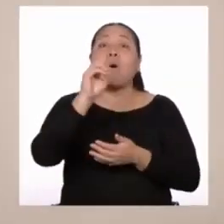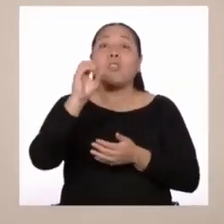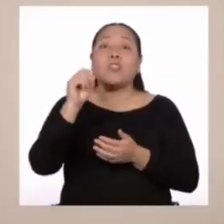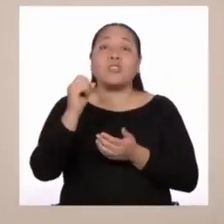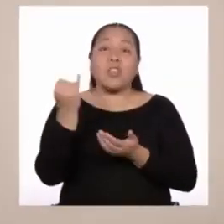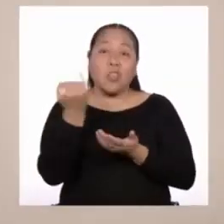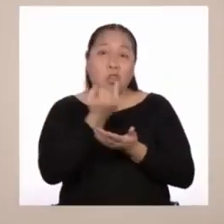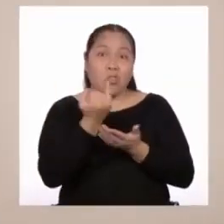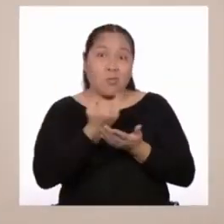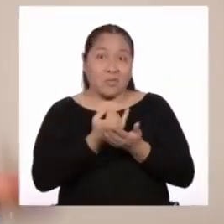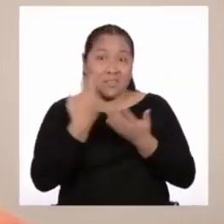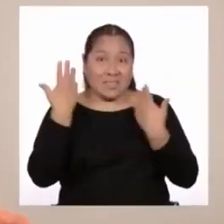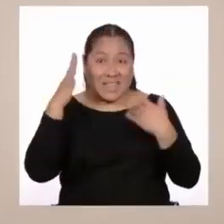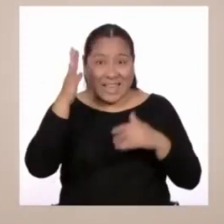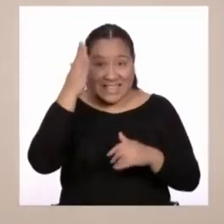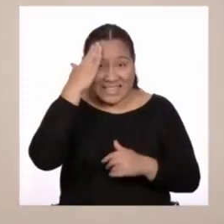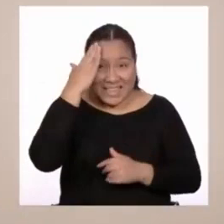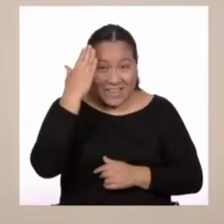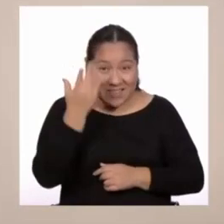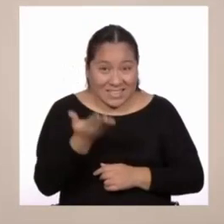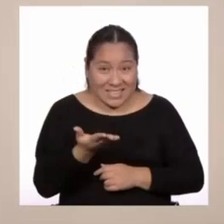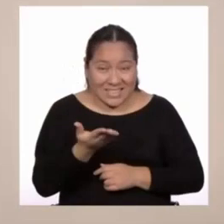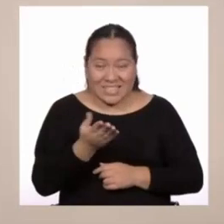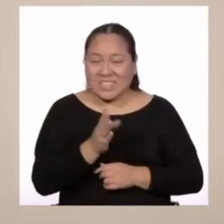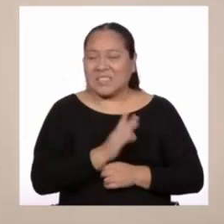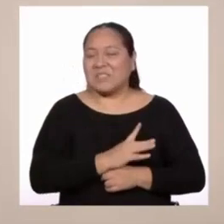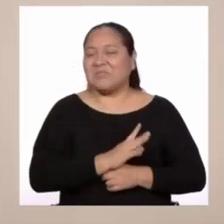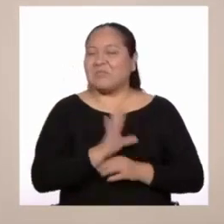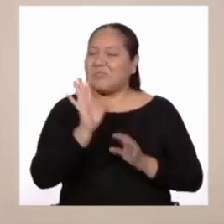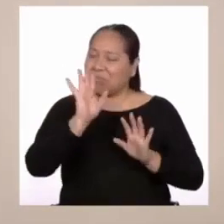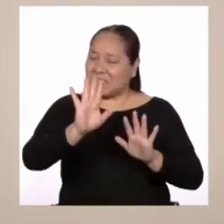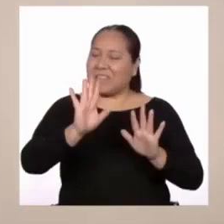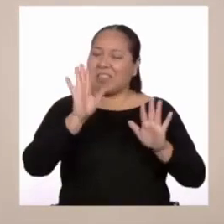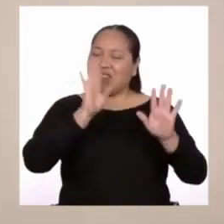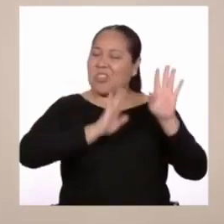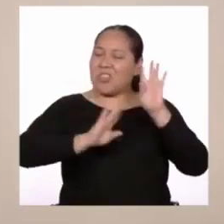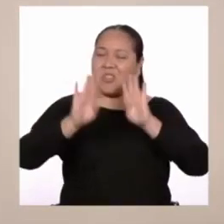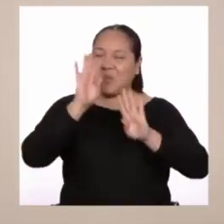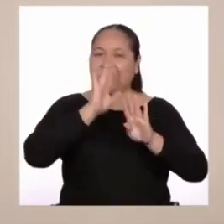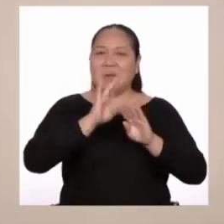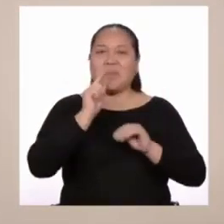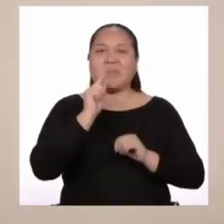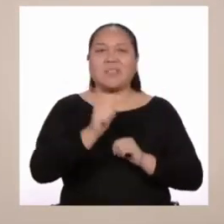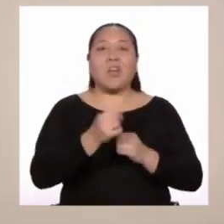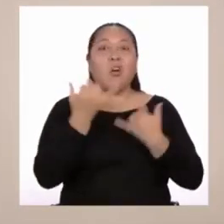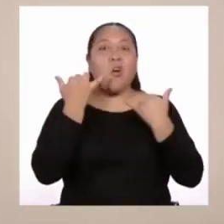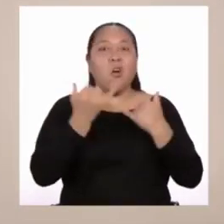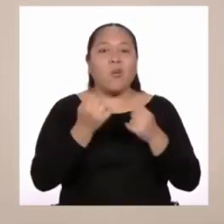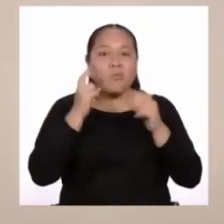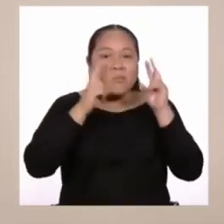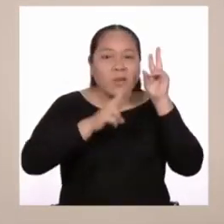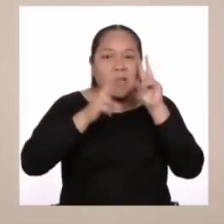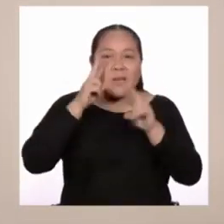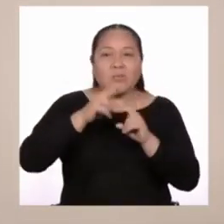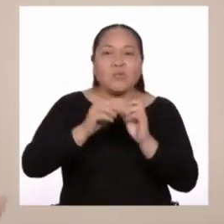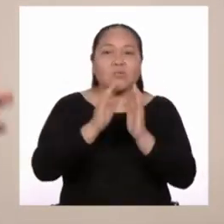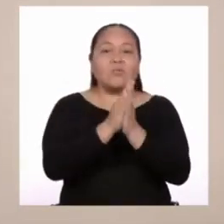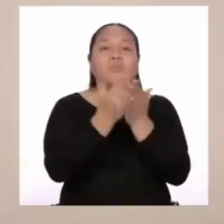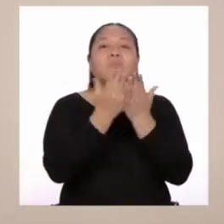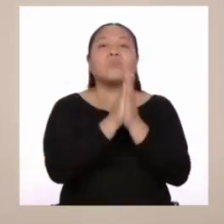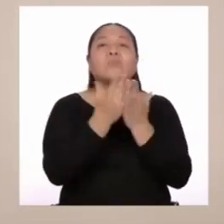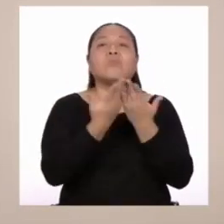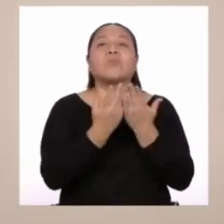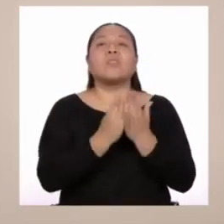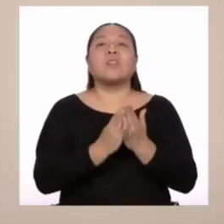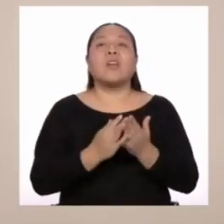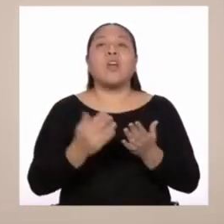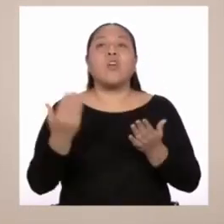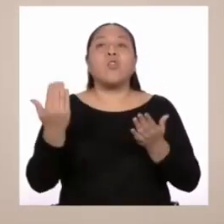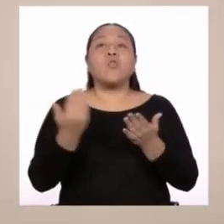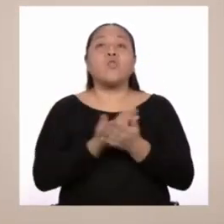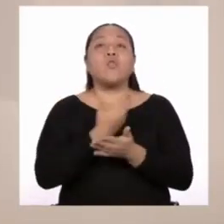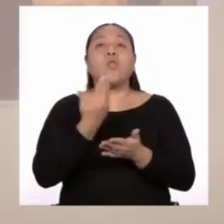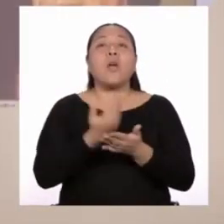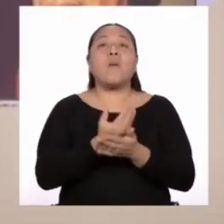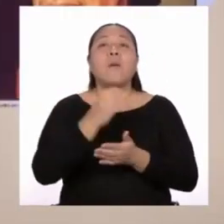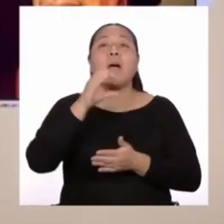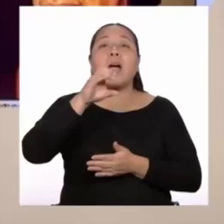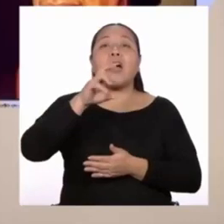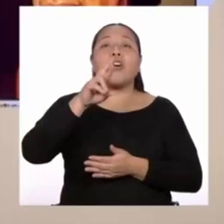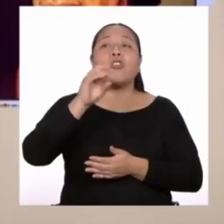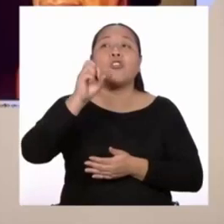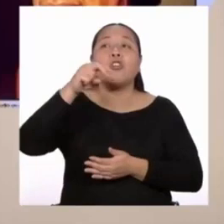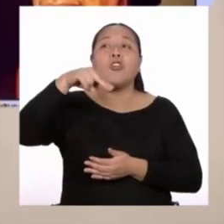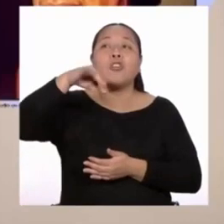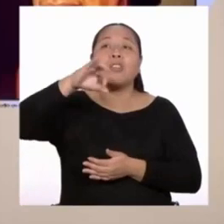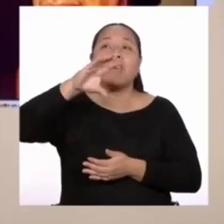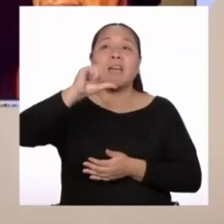estamos hablando? Si no es así, no te preocupes. Hoy descubriremos juntos una obra llamada Nueva Crónica y Buen Gobierno